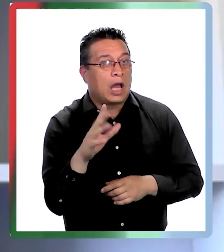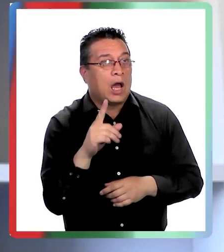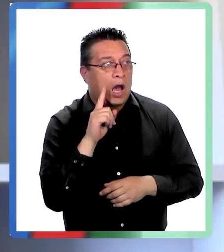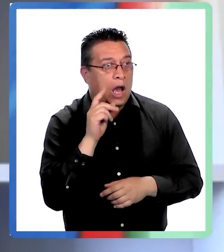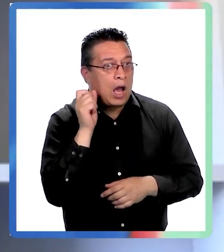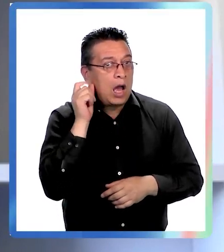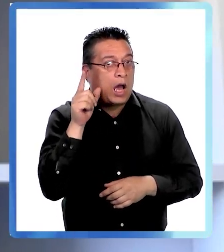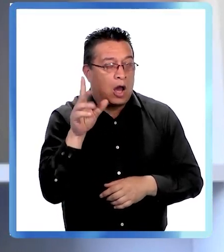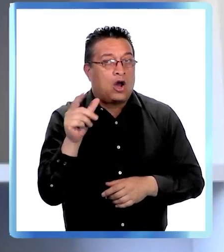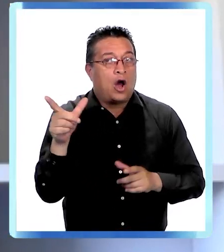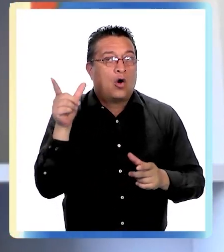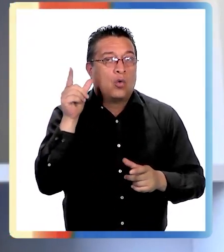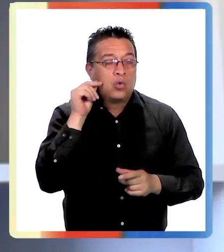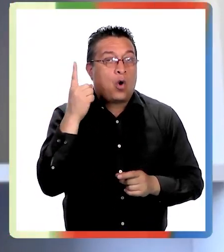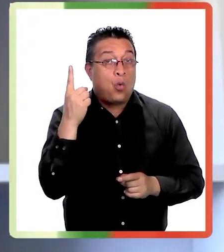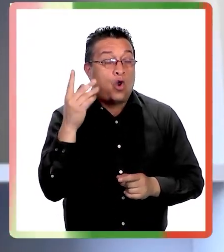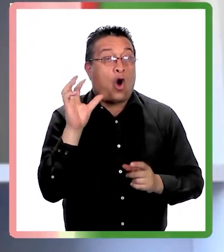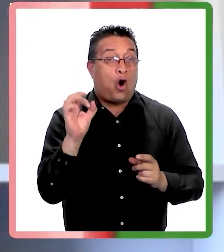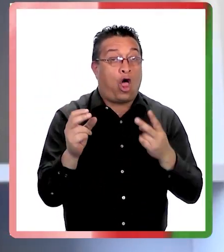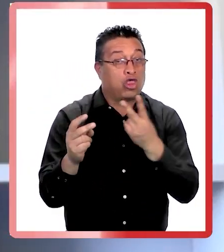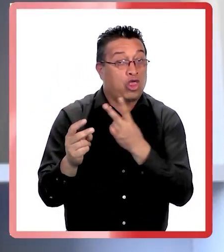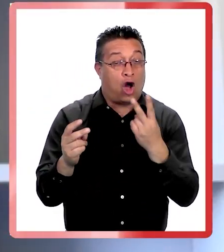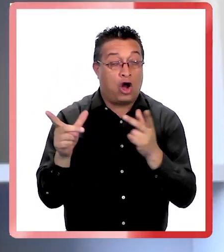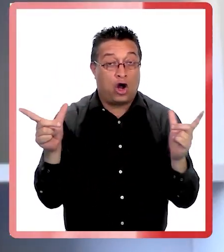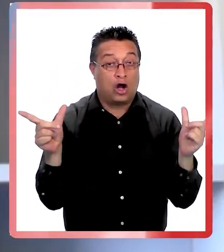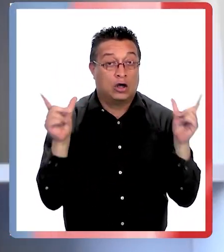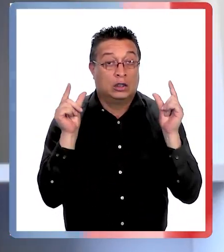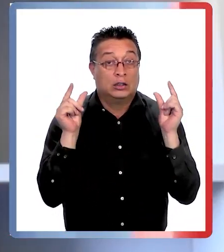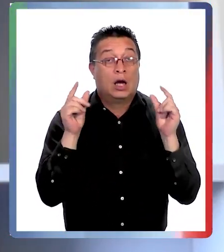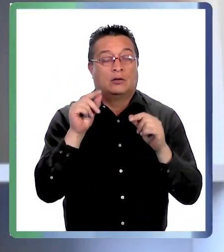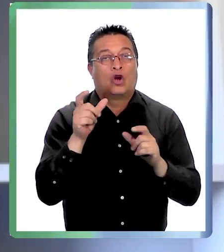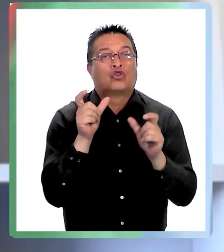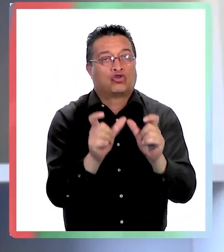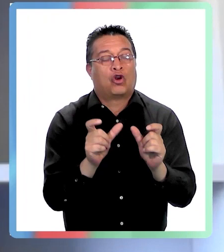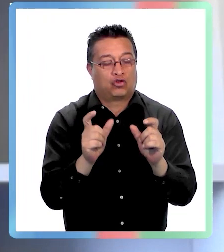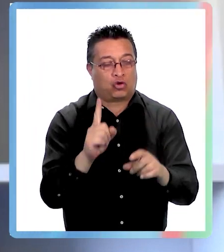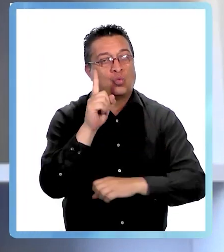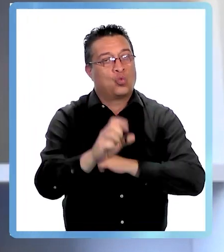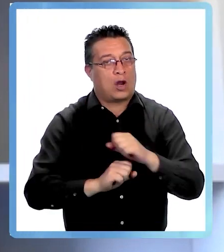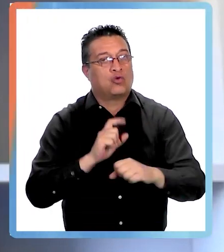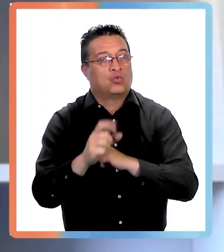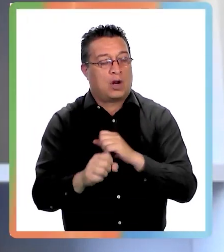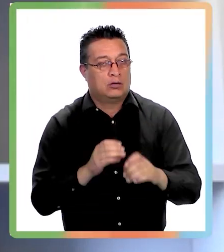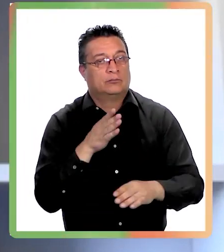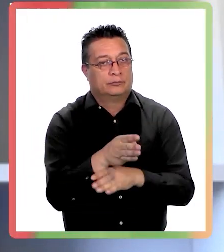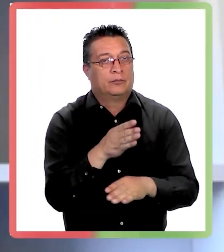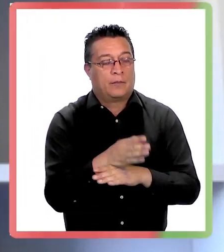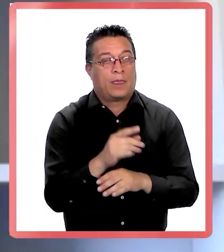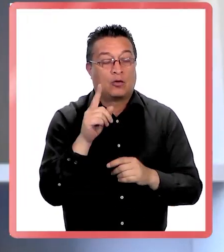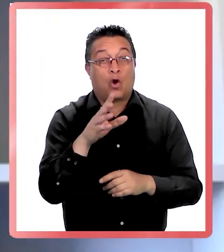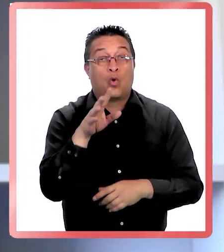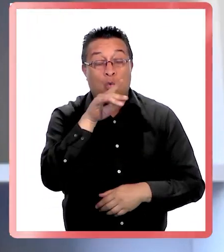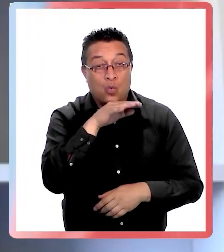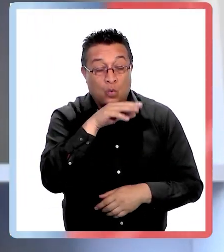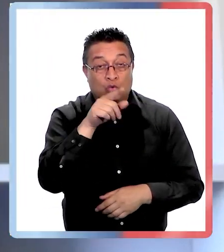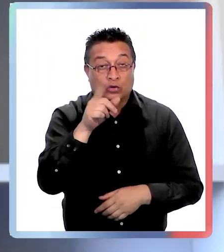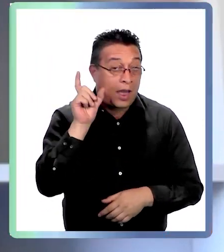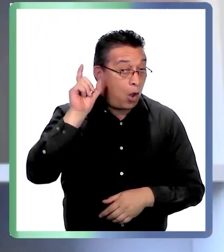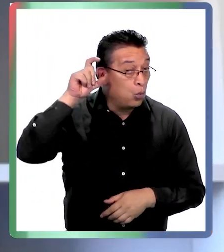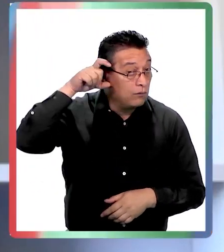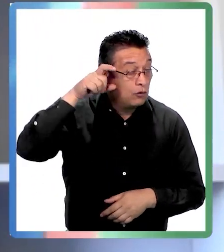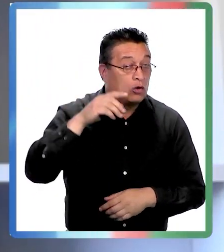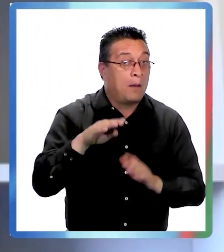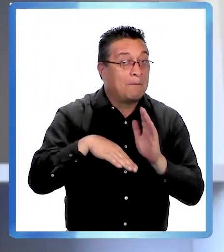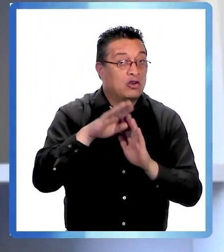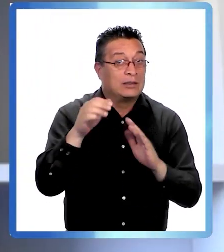hay ya sea una sordera unilateral o bilateral, el control es anual. Es anual, y también a los que usan audífonos mayores